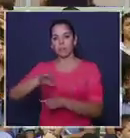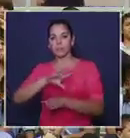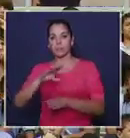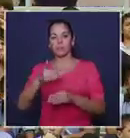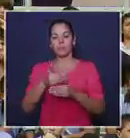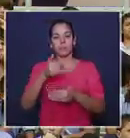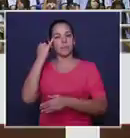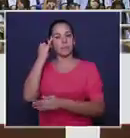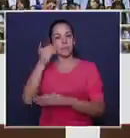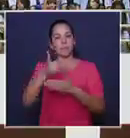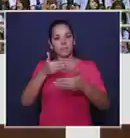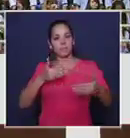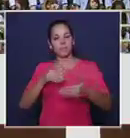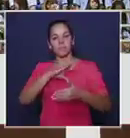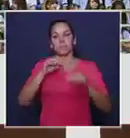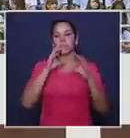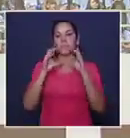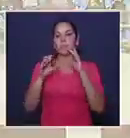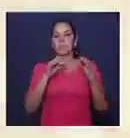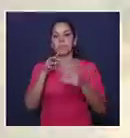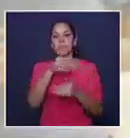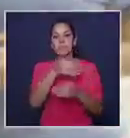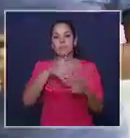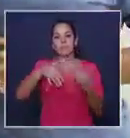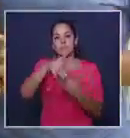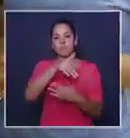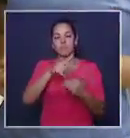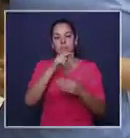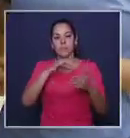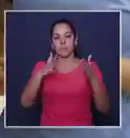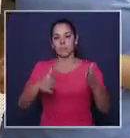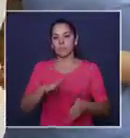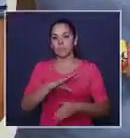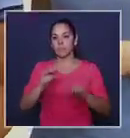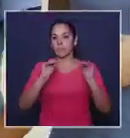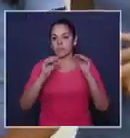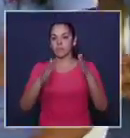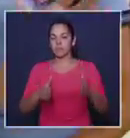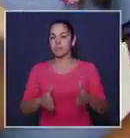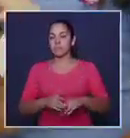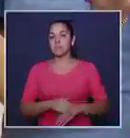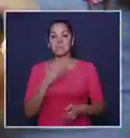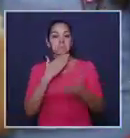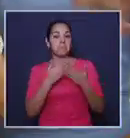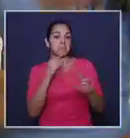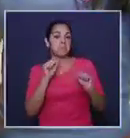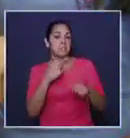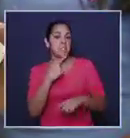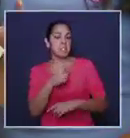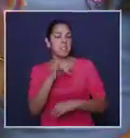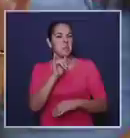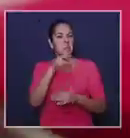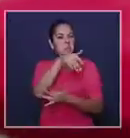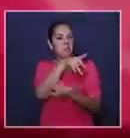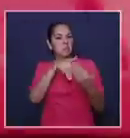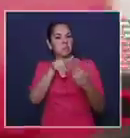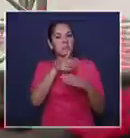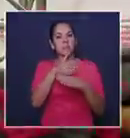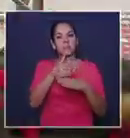la incomunicación entre estudiantes y cuerpo docente. La pues dice que es como para convivir entre colegios.